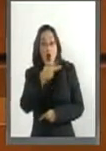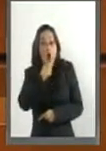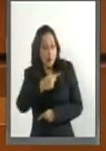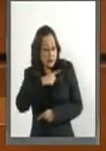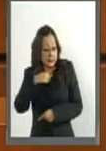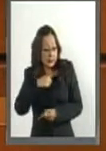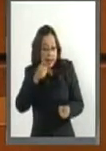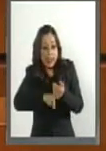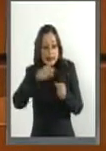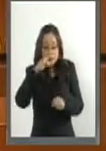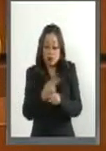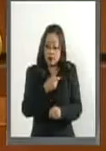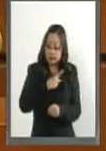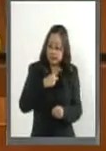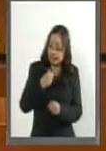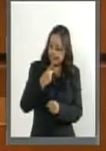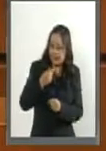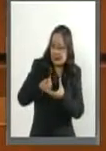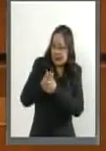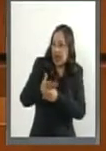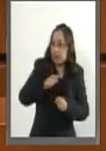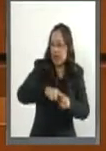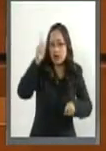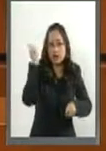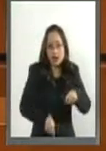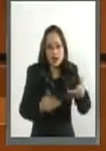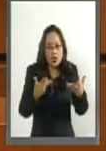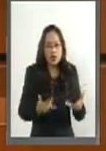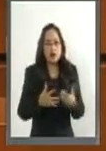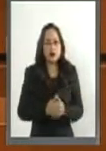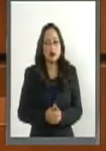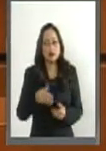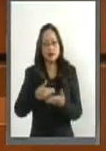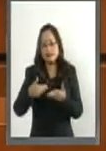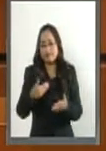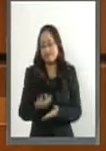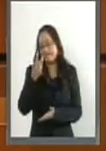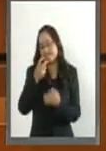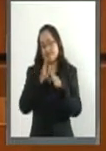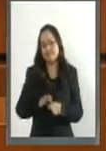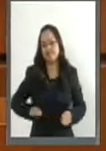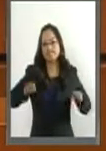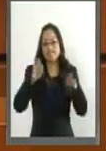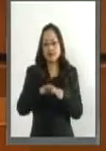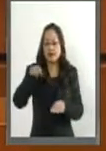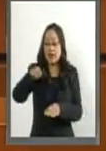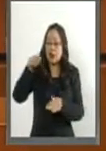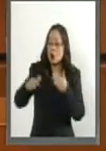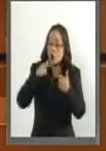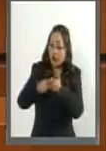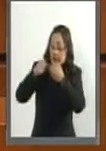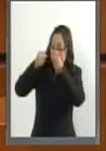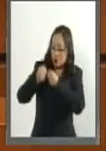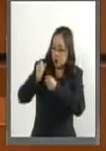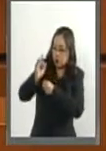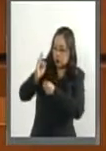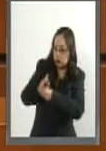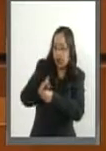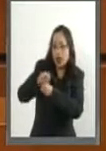generando violencia, hoy en día la realidad implica que necesitamos lugares seguros y